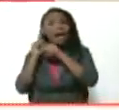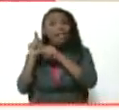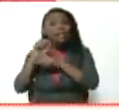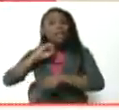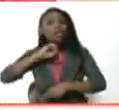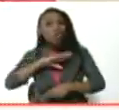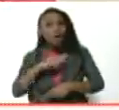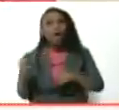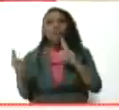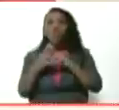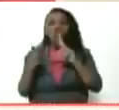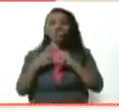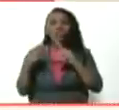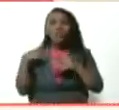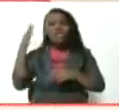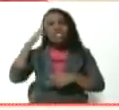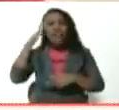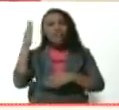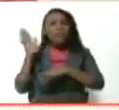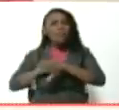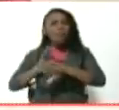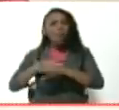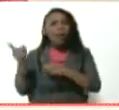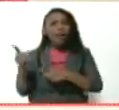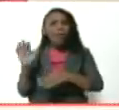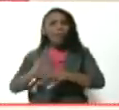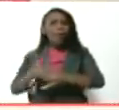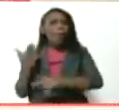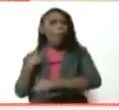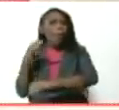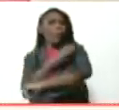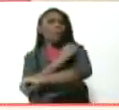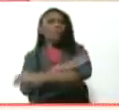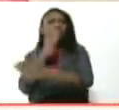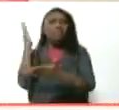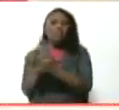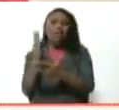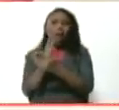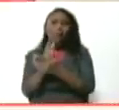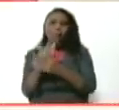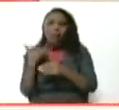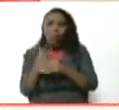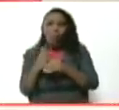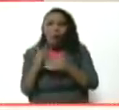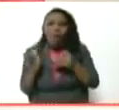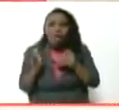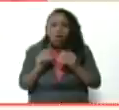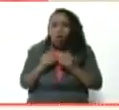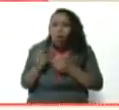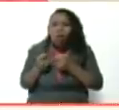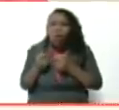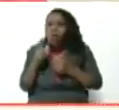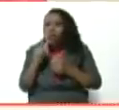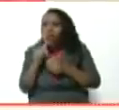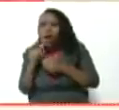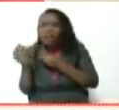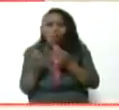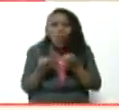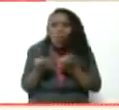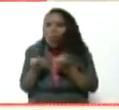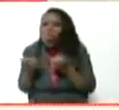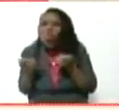historia no las conocemos ya. Cada vez que la derecha se encuentra acorralada, busca eventos para tratar